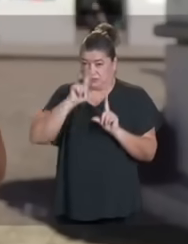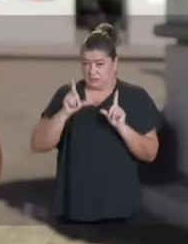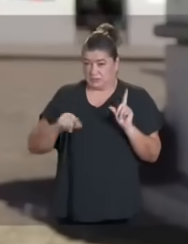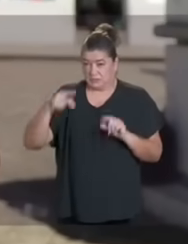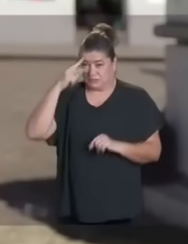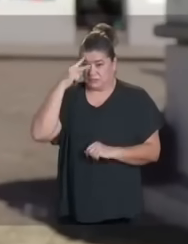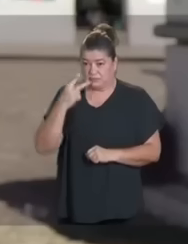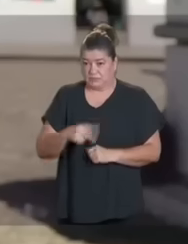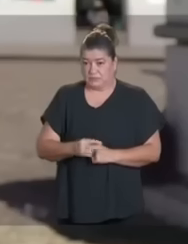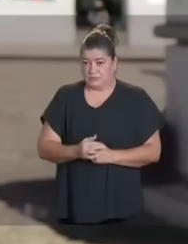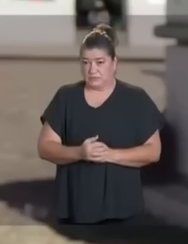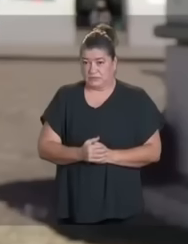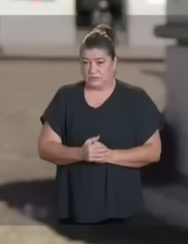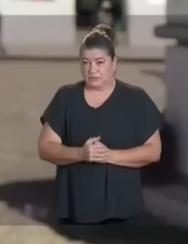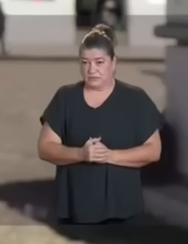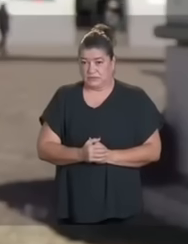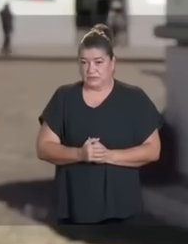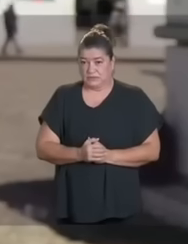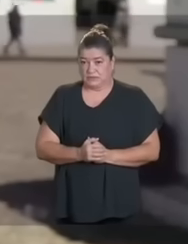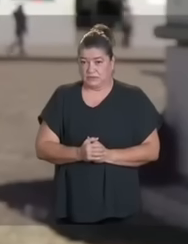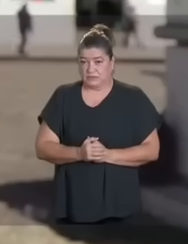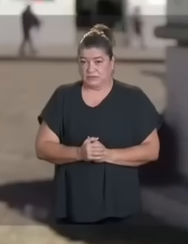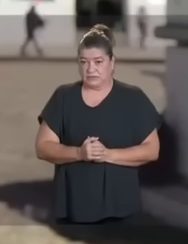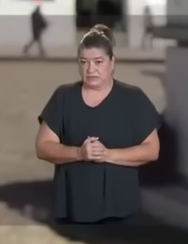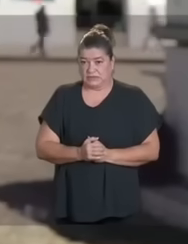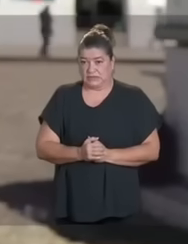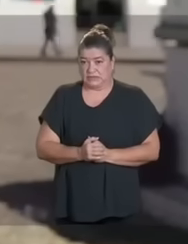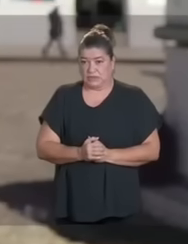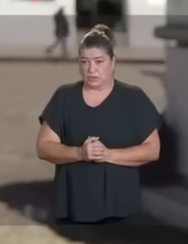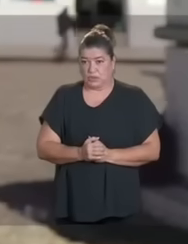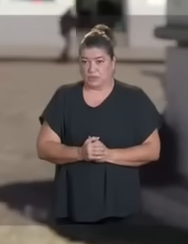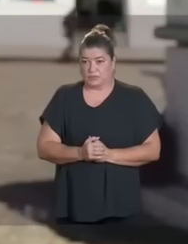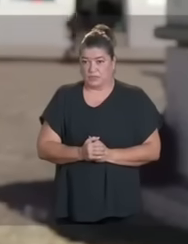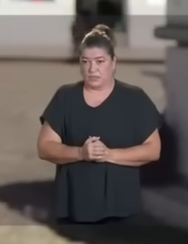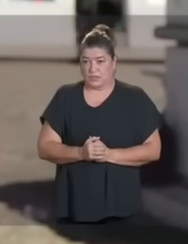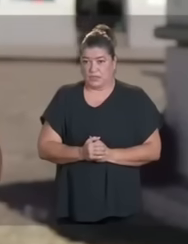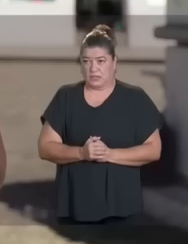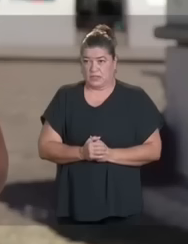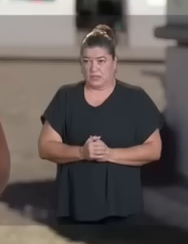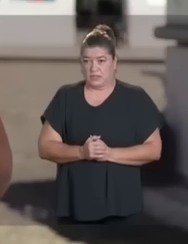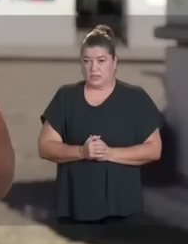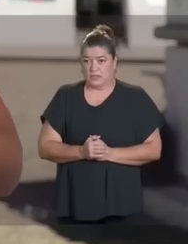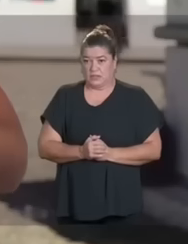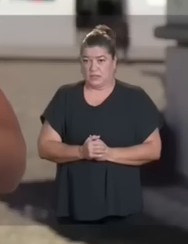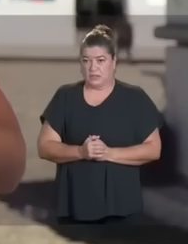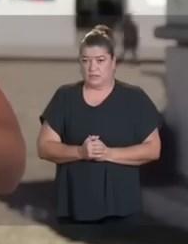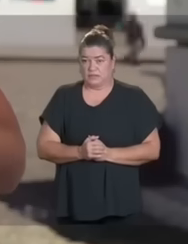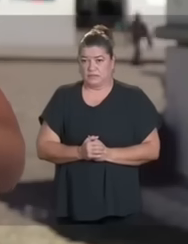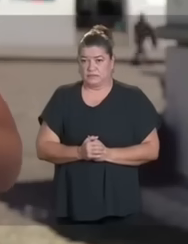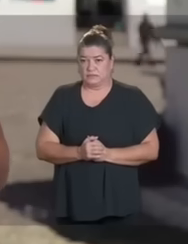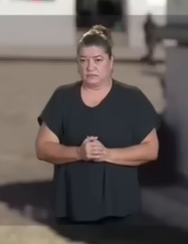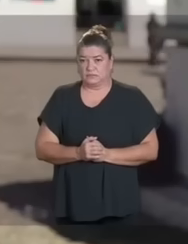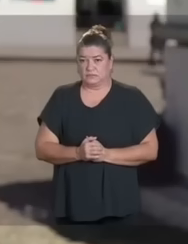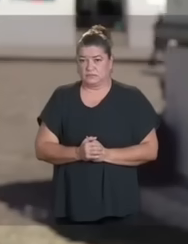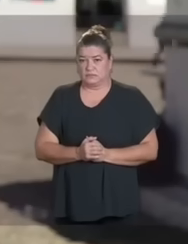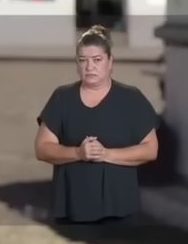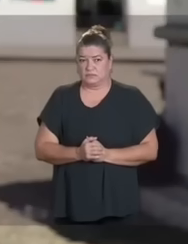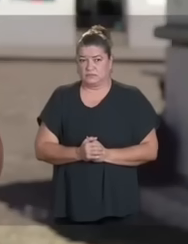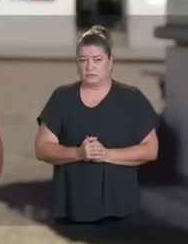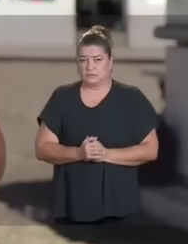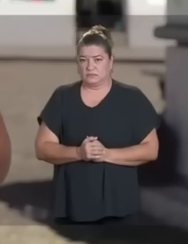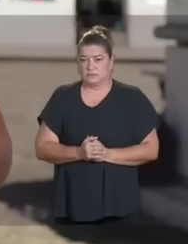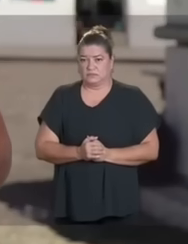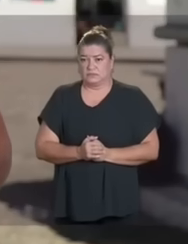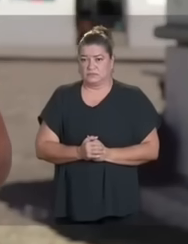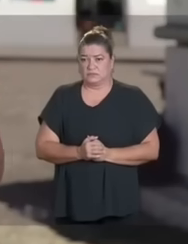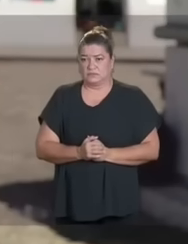México. Cusen Such, pues, apoyarte, Anse Dix, venta de Paraje, Cusit Proyecto, Shusha, Mikutik, Anse Mikutik, Lique Mikutik de San